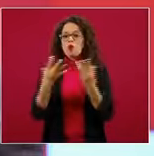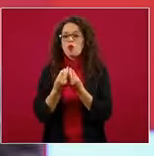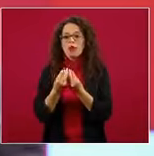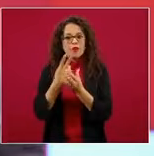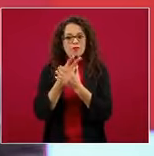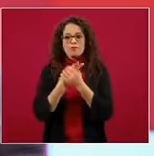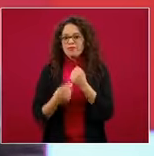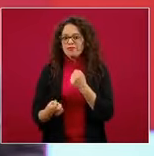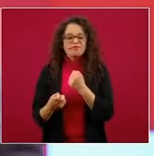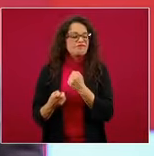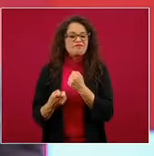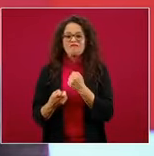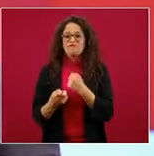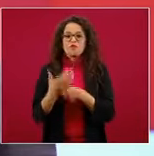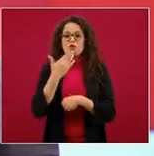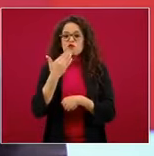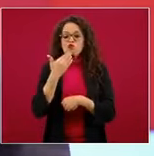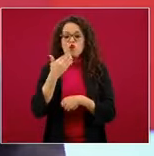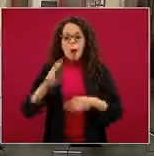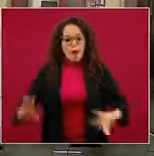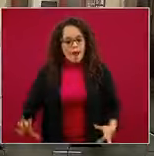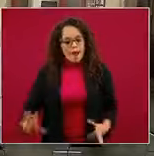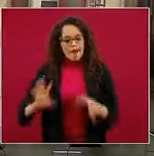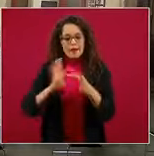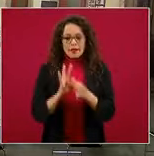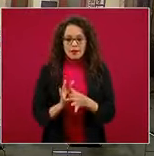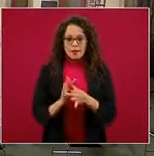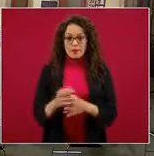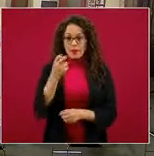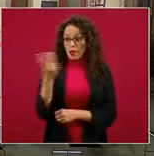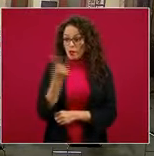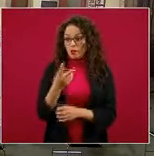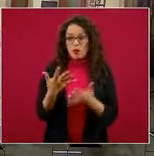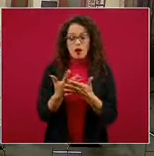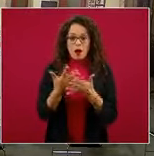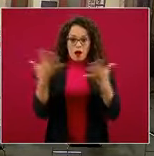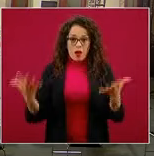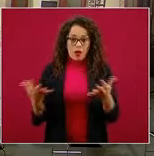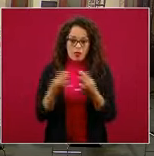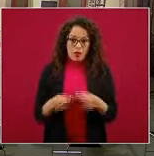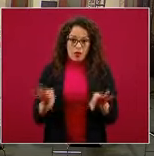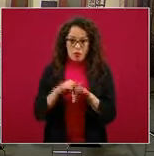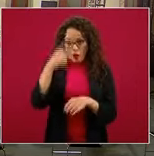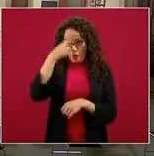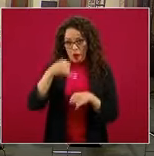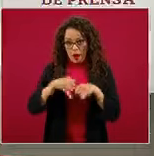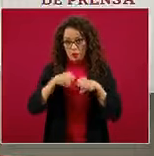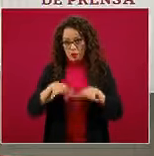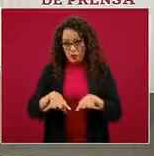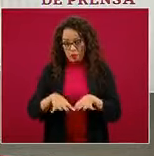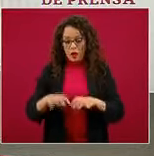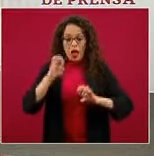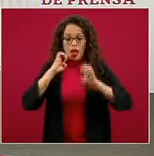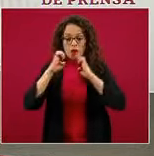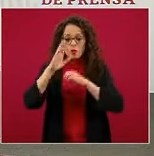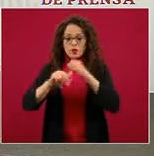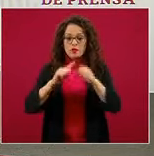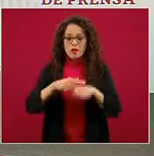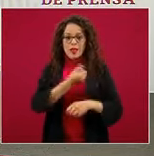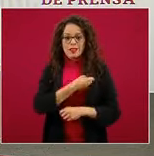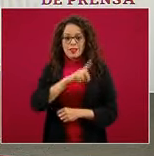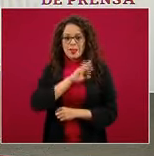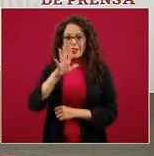mínimas interacciones entre estos 2 grandes elementos del sistema de información. Las encuestas nacionales de salud, que ya estamos diciendo que están